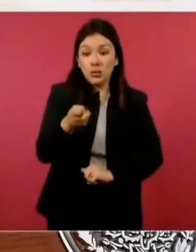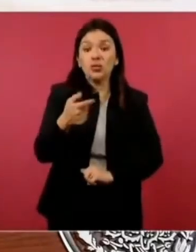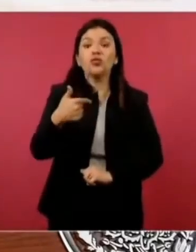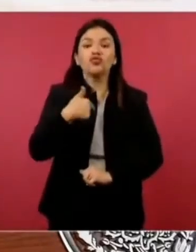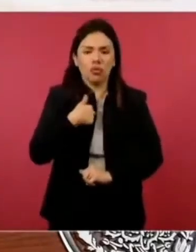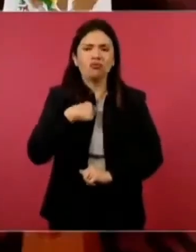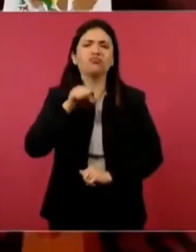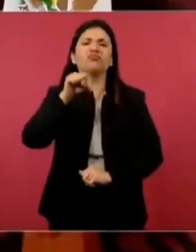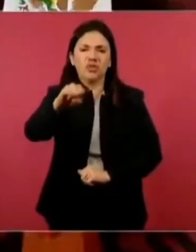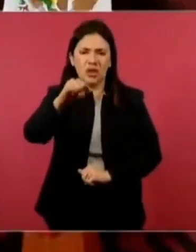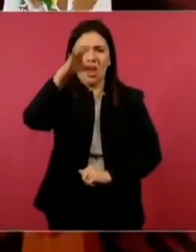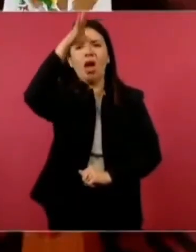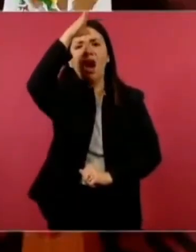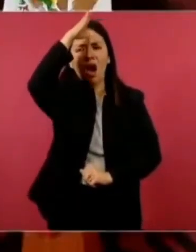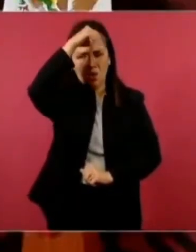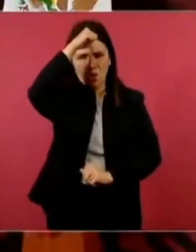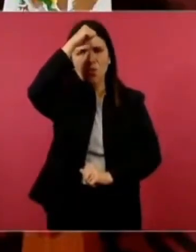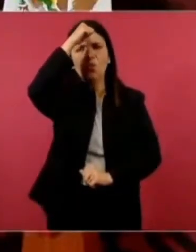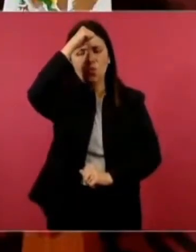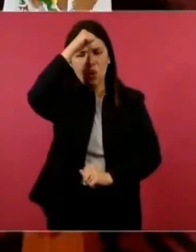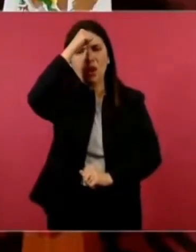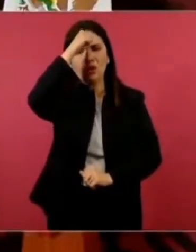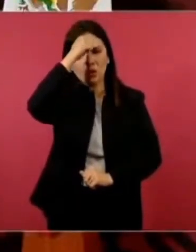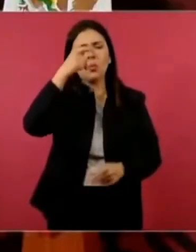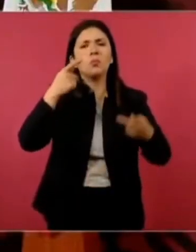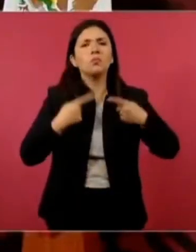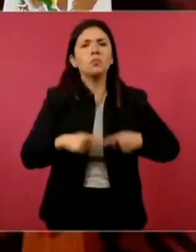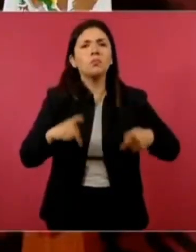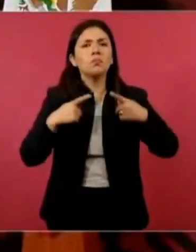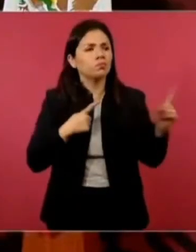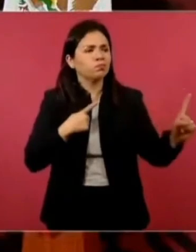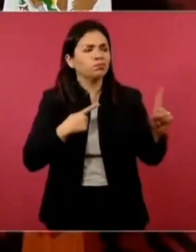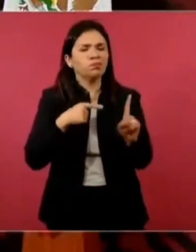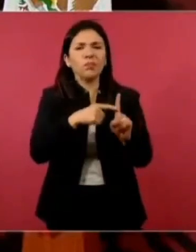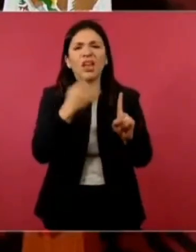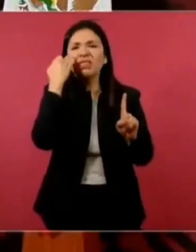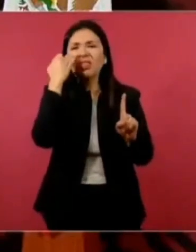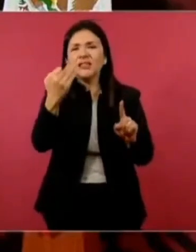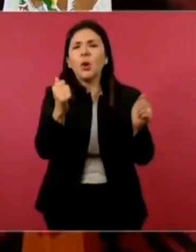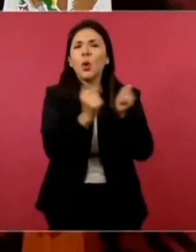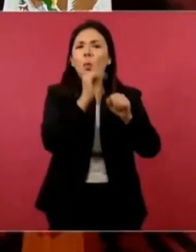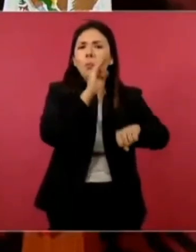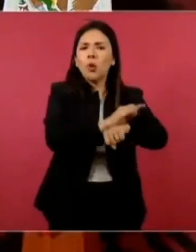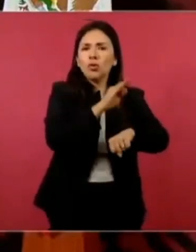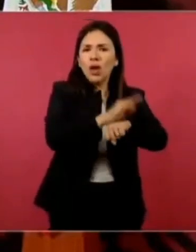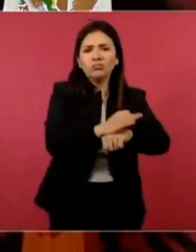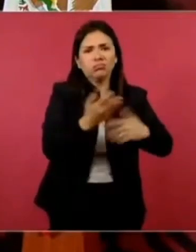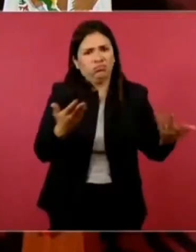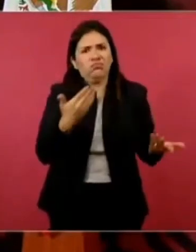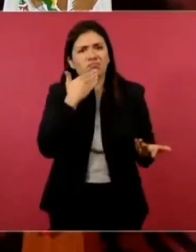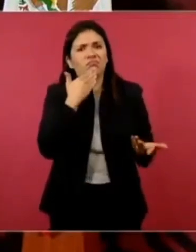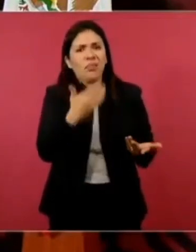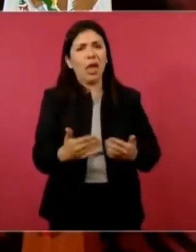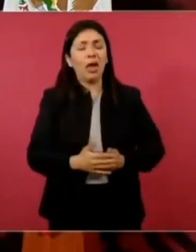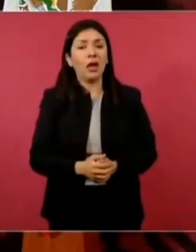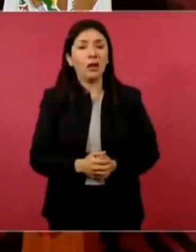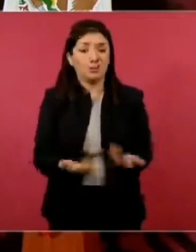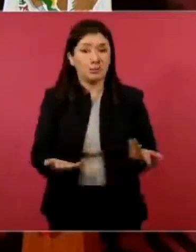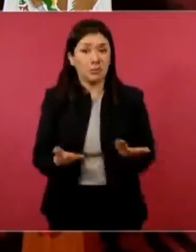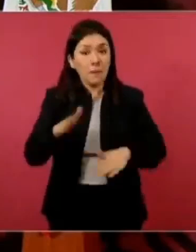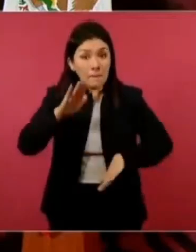a favor de que haya testigos protegidos cuando se trata de